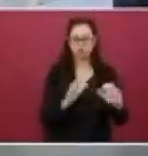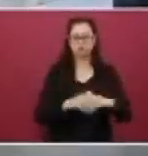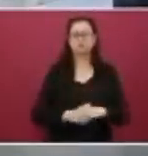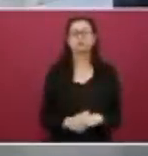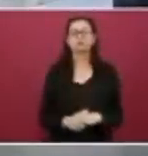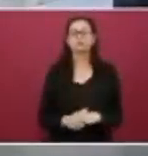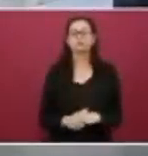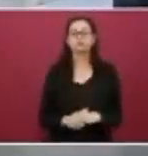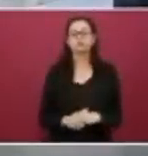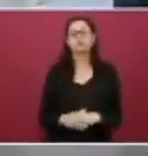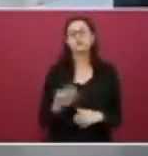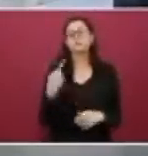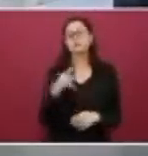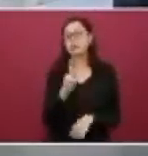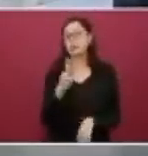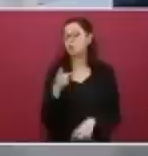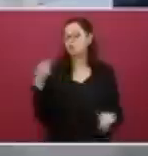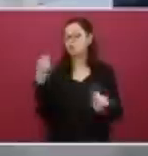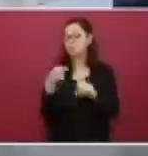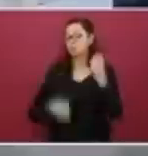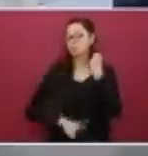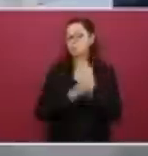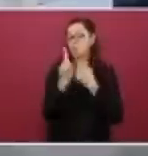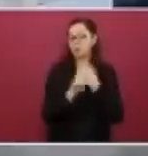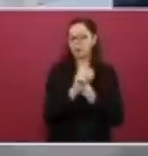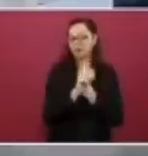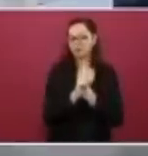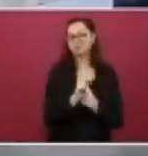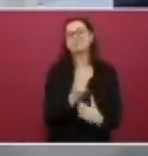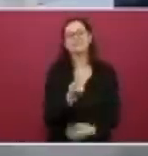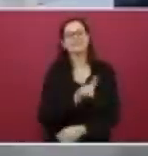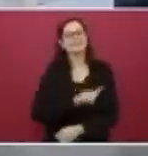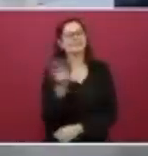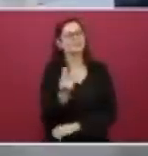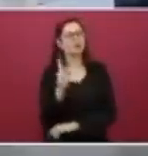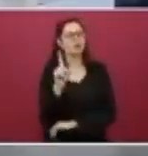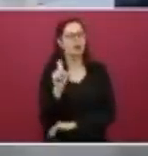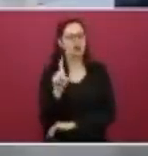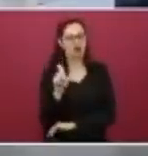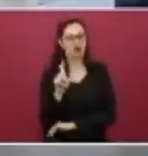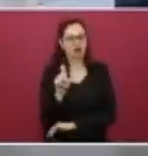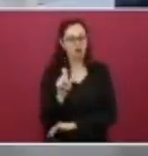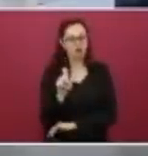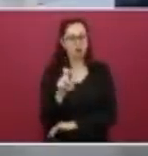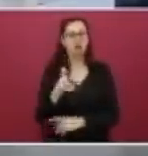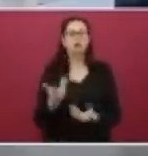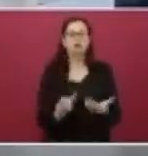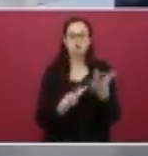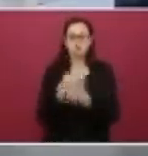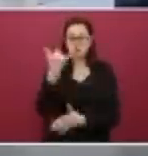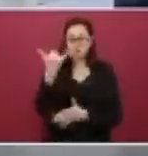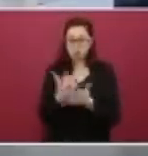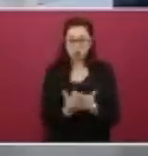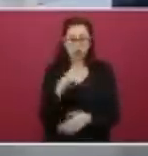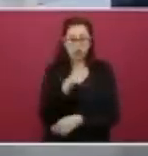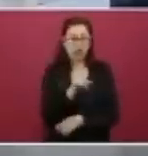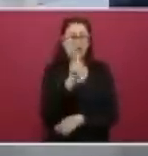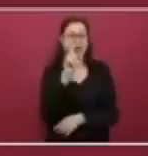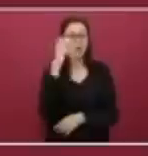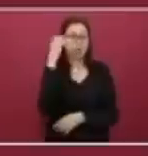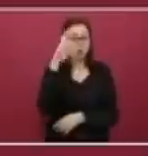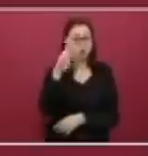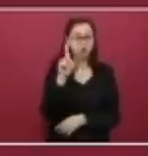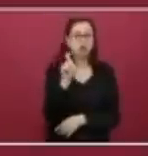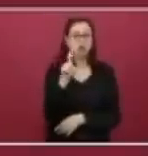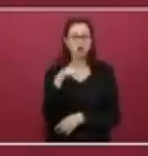problema para la operación de la planta es de disponer de agua por ello el proyecto y está utilizar a las aguas residuales de cuautla